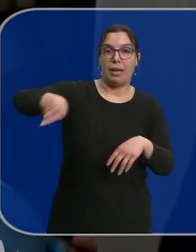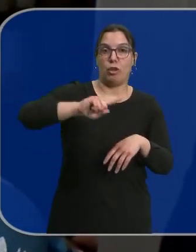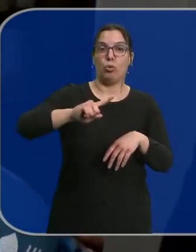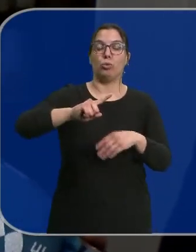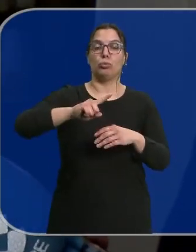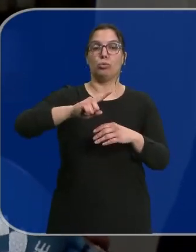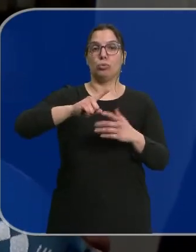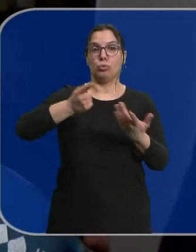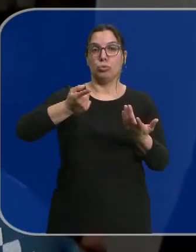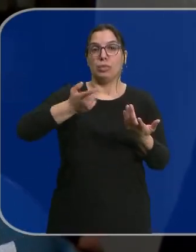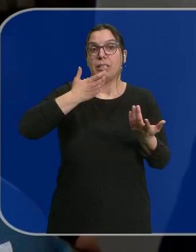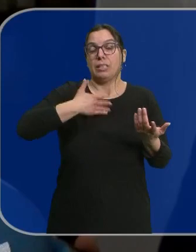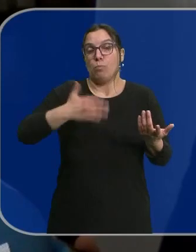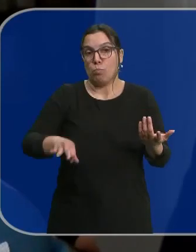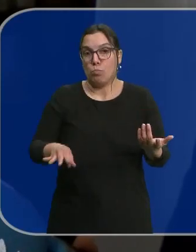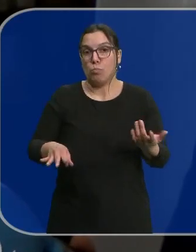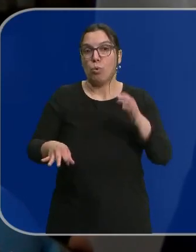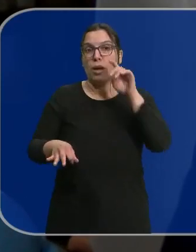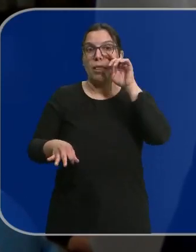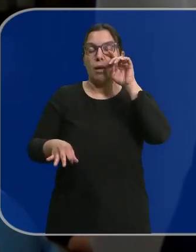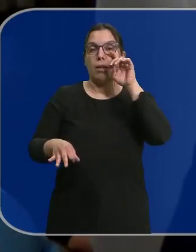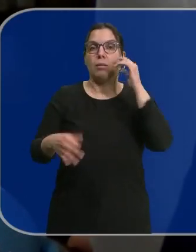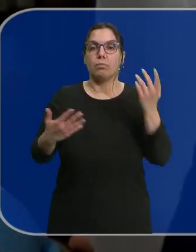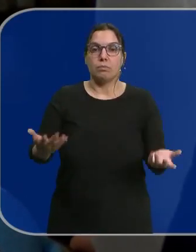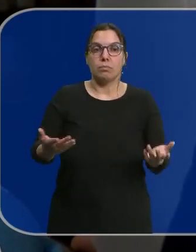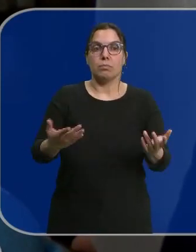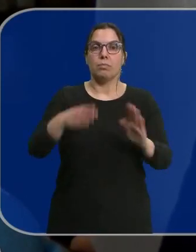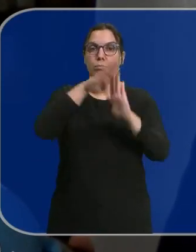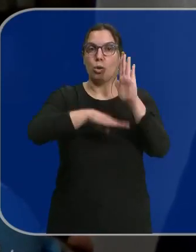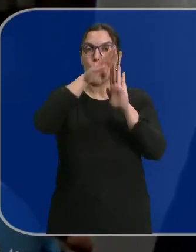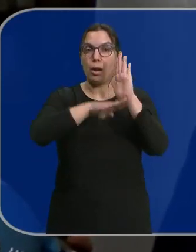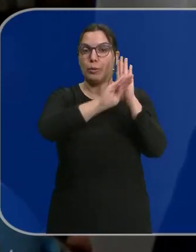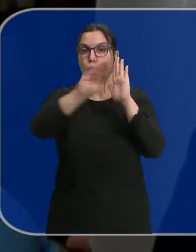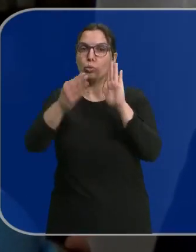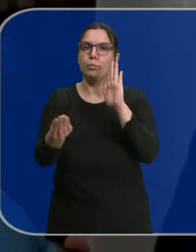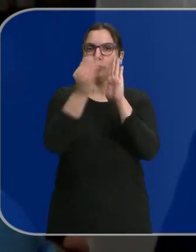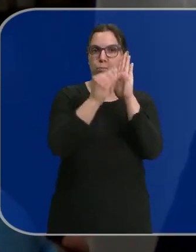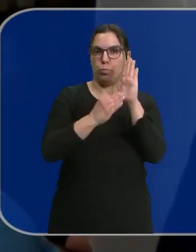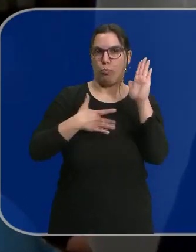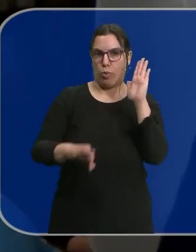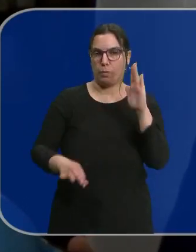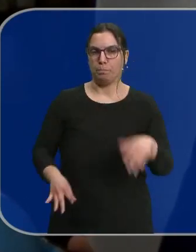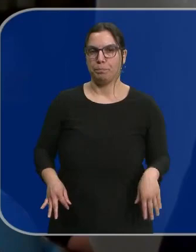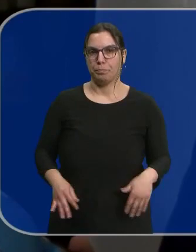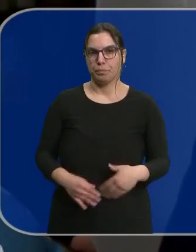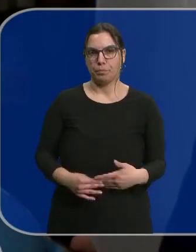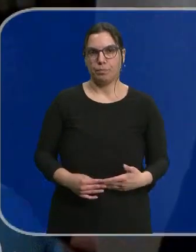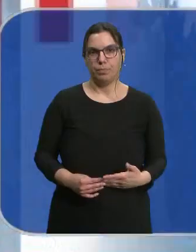en la posibilidad, en lo que esté en su mano, las incluyan en sus programas, ¿no?